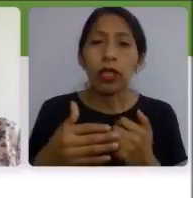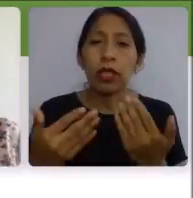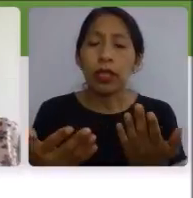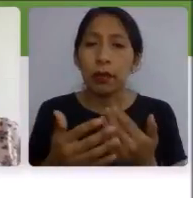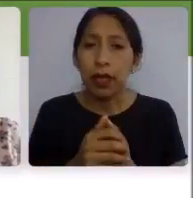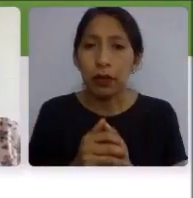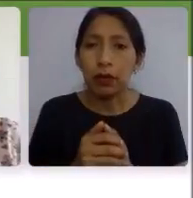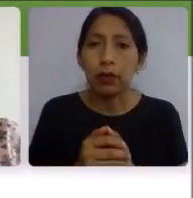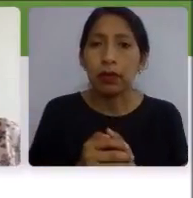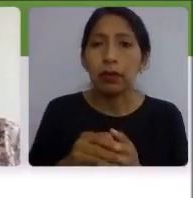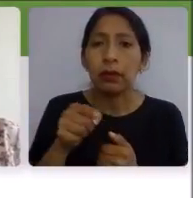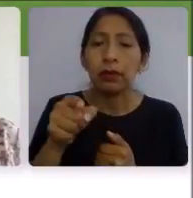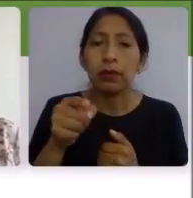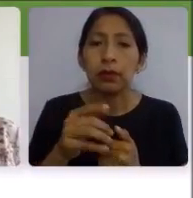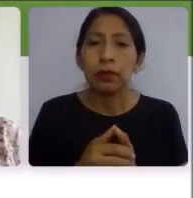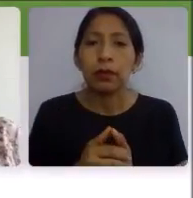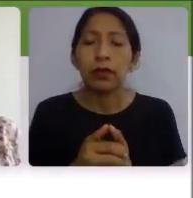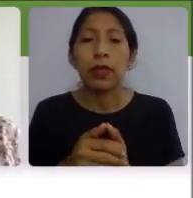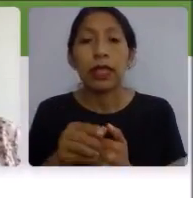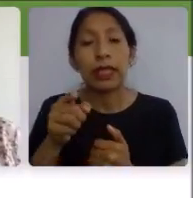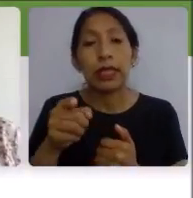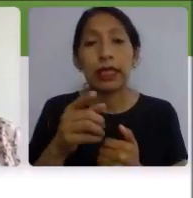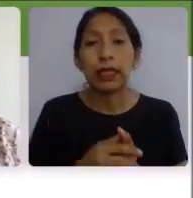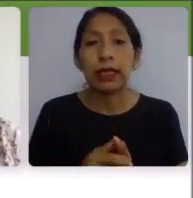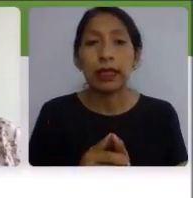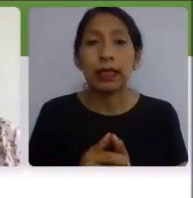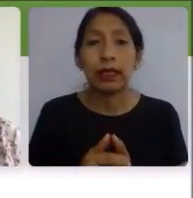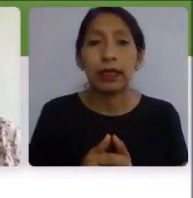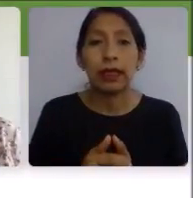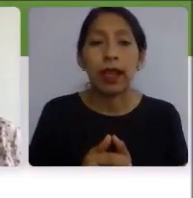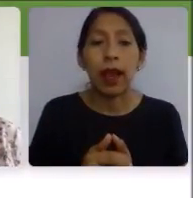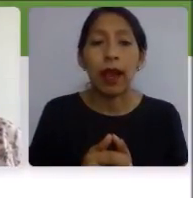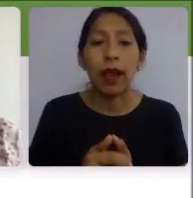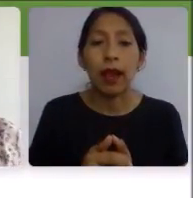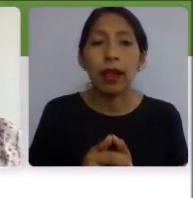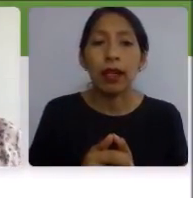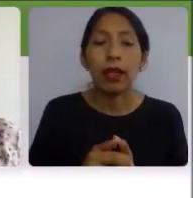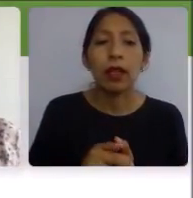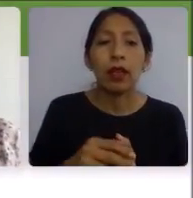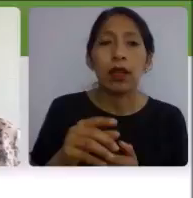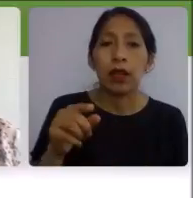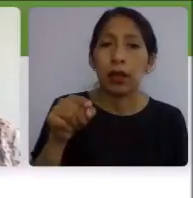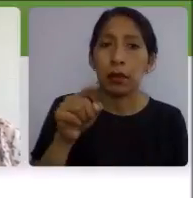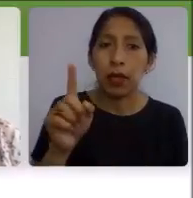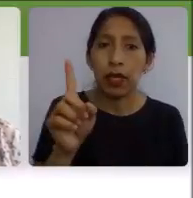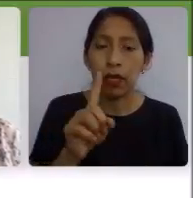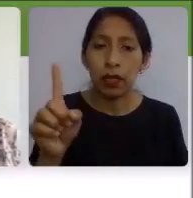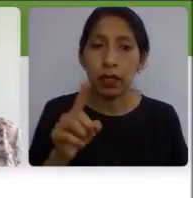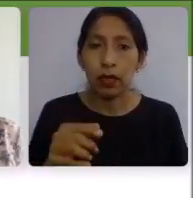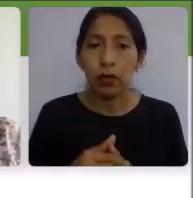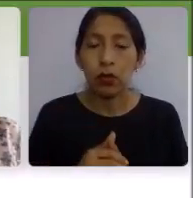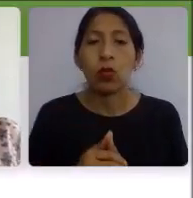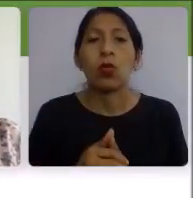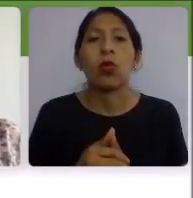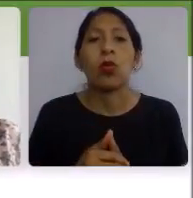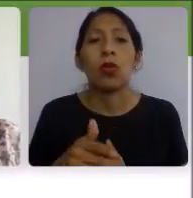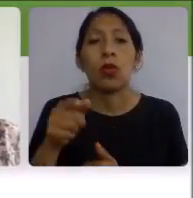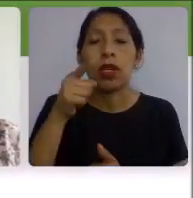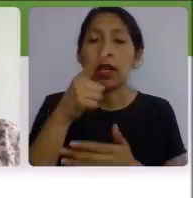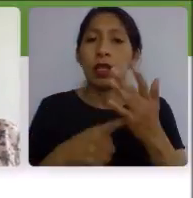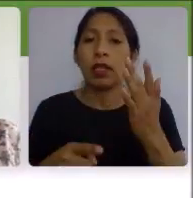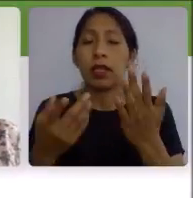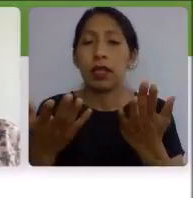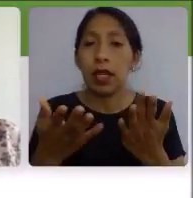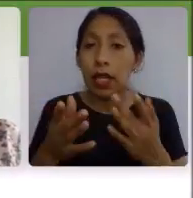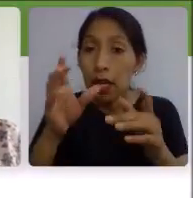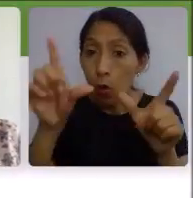un cliente de Reino Unido, para que no hagas un gasto inmenso, tienes que saber a qué ciudades te quieres